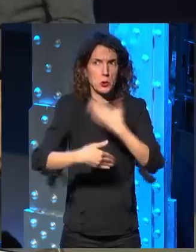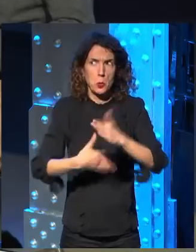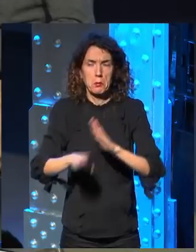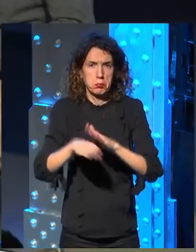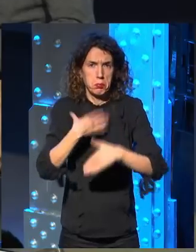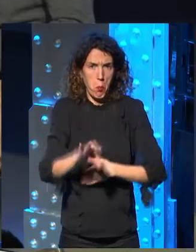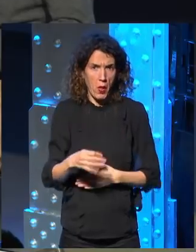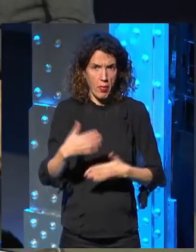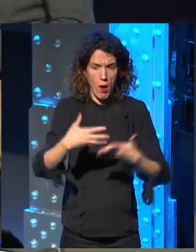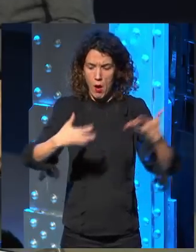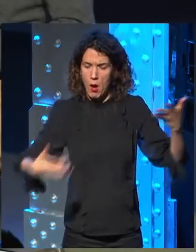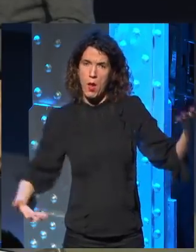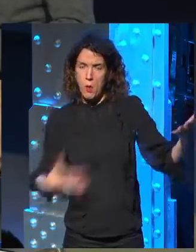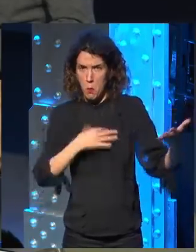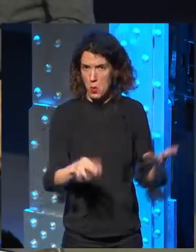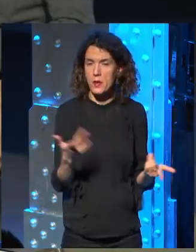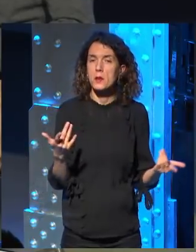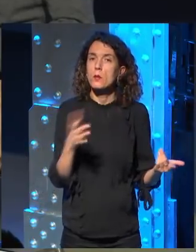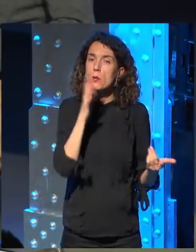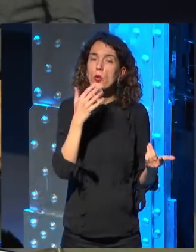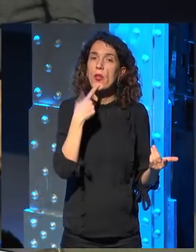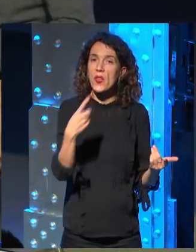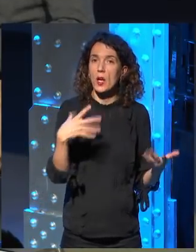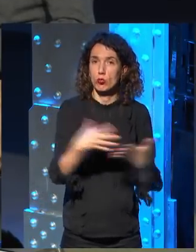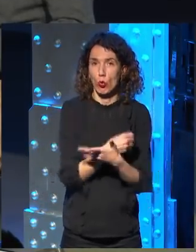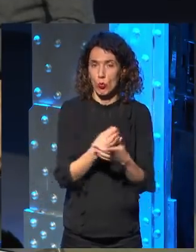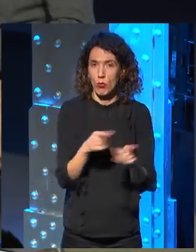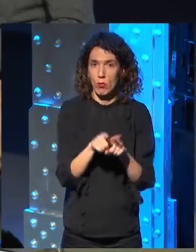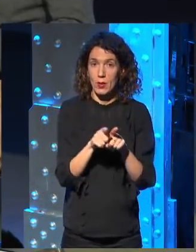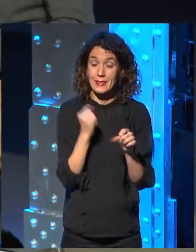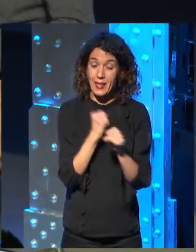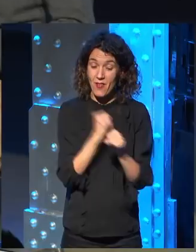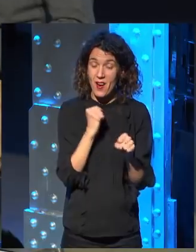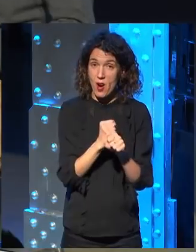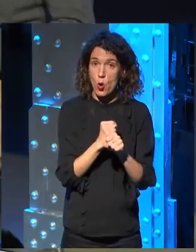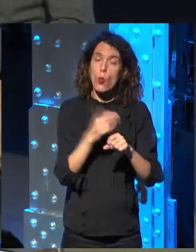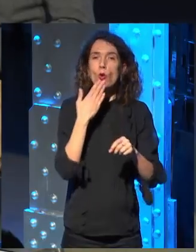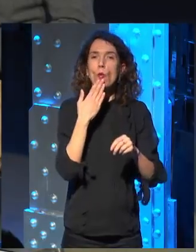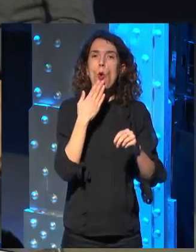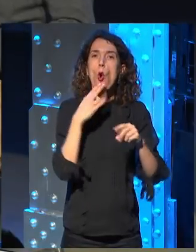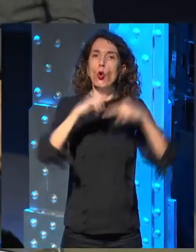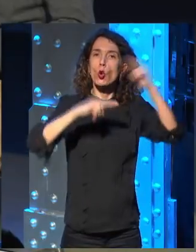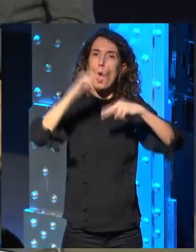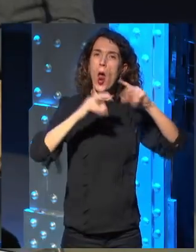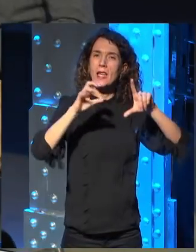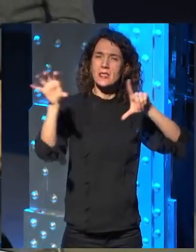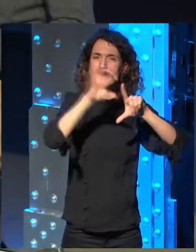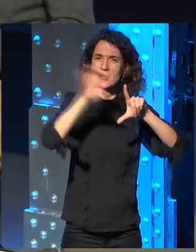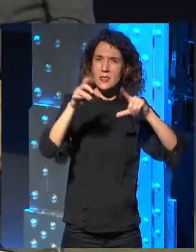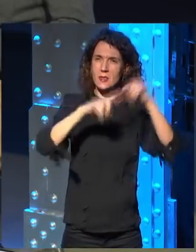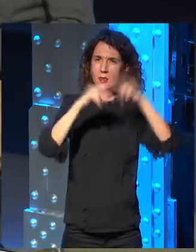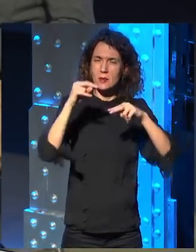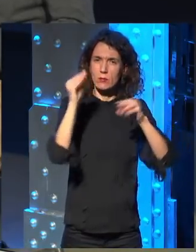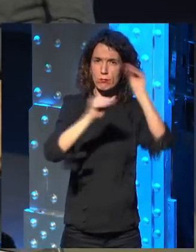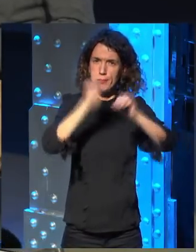porque decir a todos que este trabajo de collage que ha hecho Antonio, yo pensaba que era